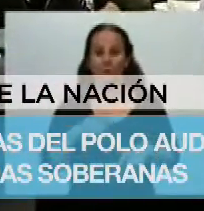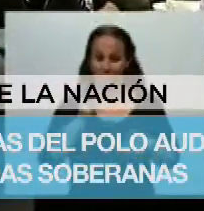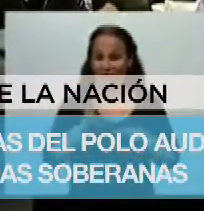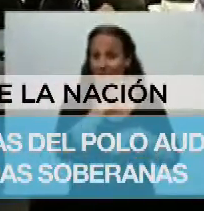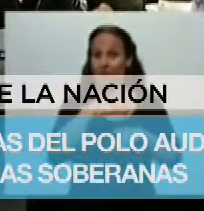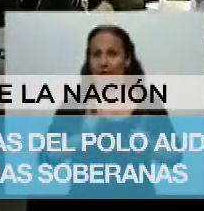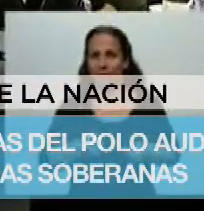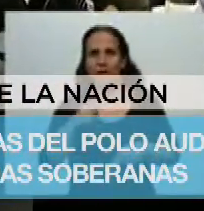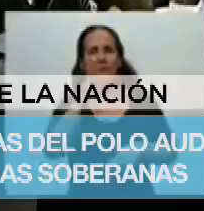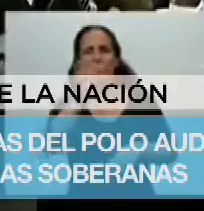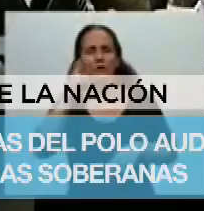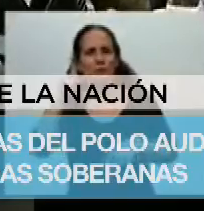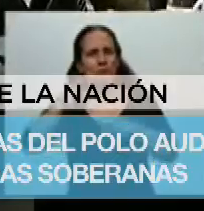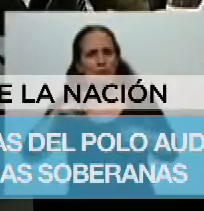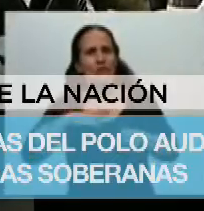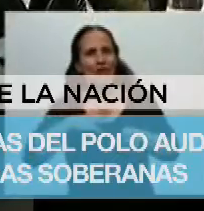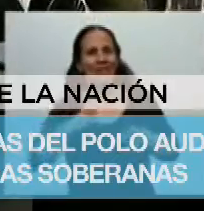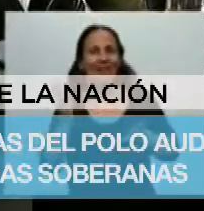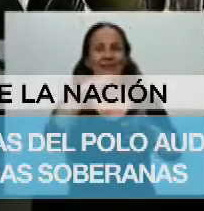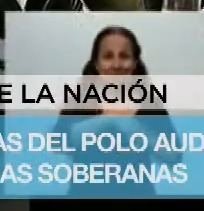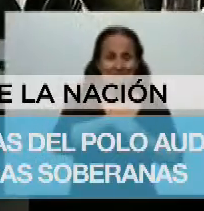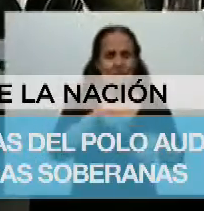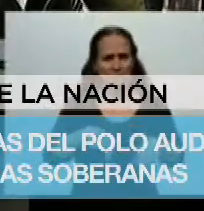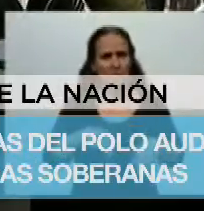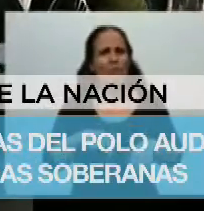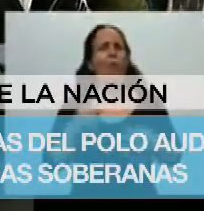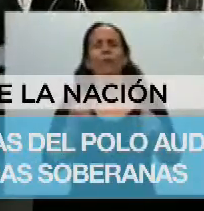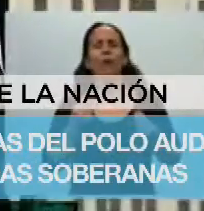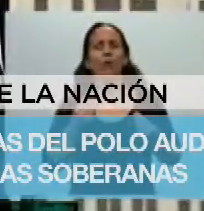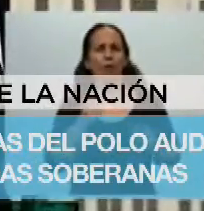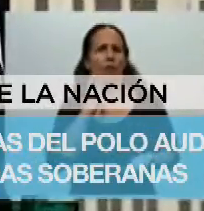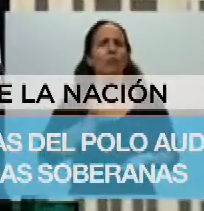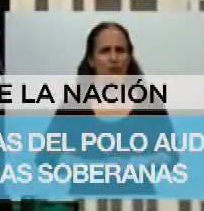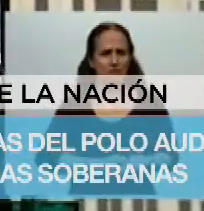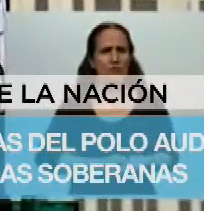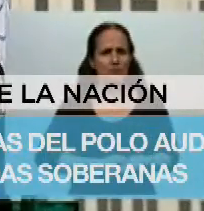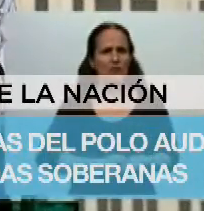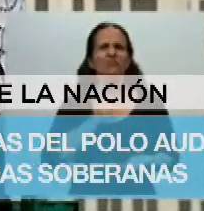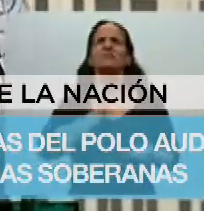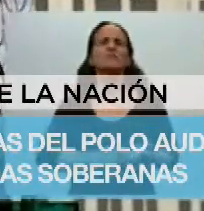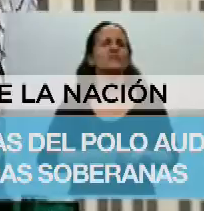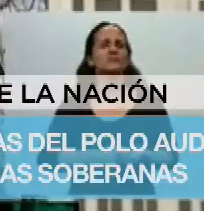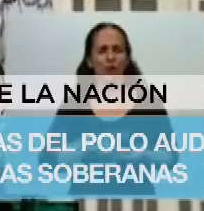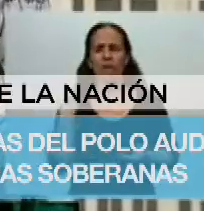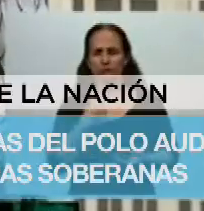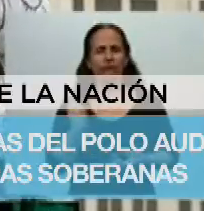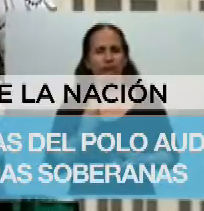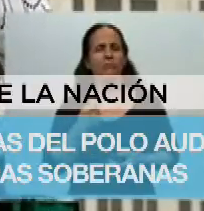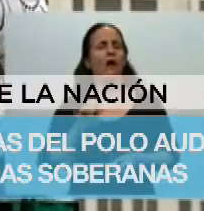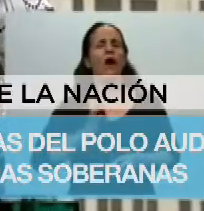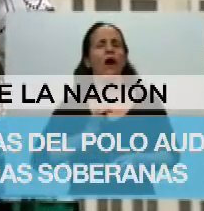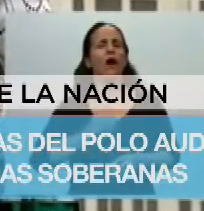afuera porque no estaba cubierto el periodo, se complementa y se puede hacer por otra decisión que tomamos también en el